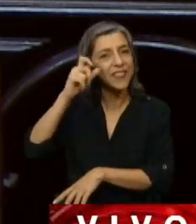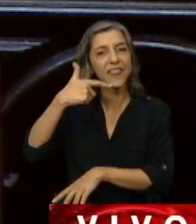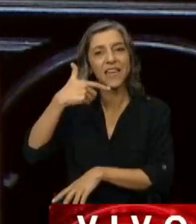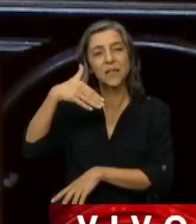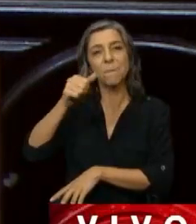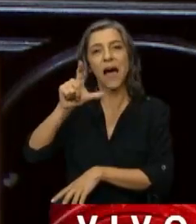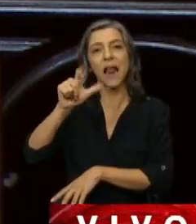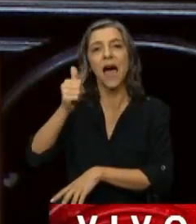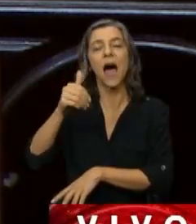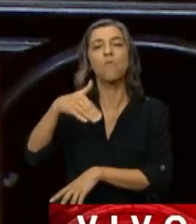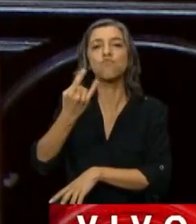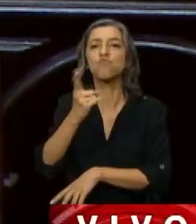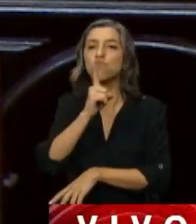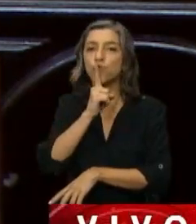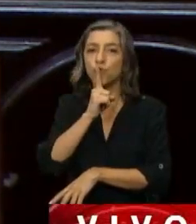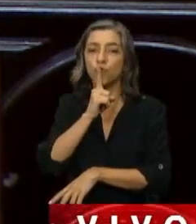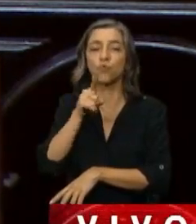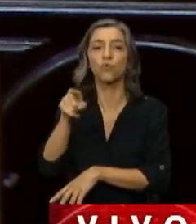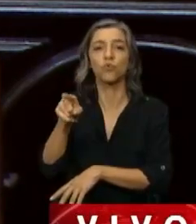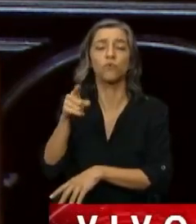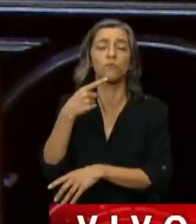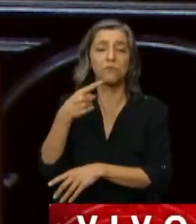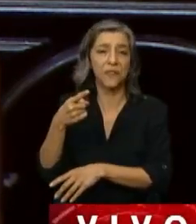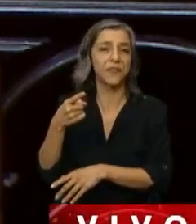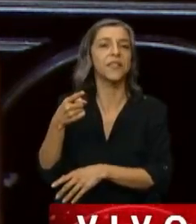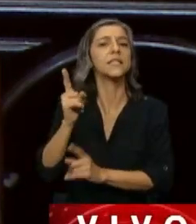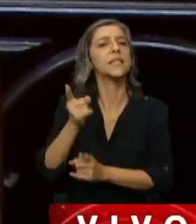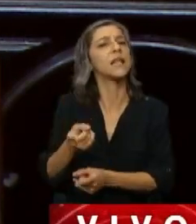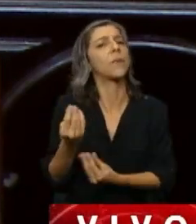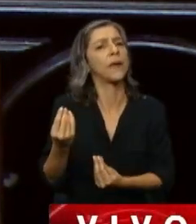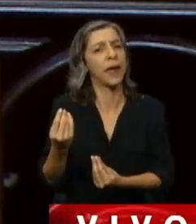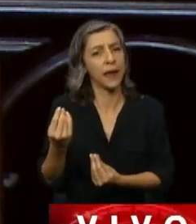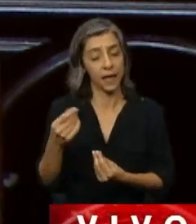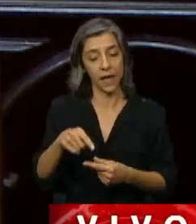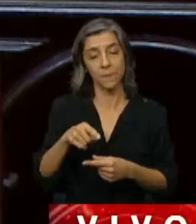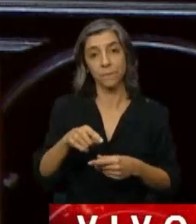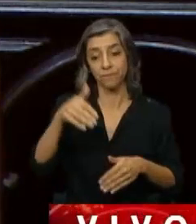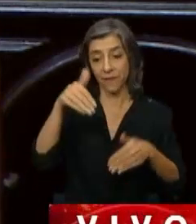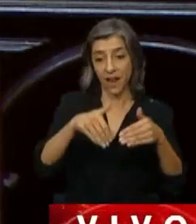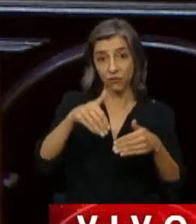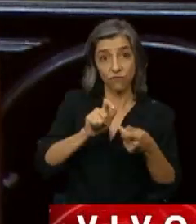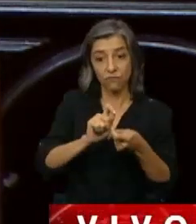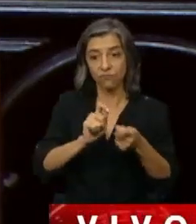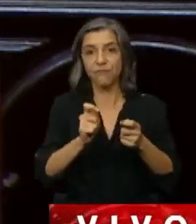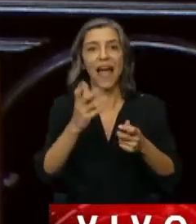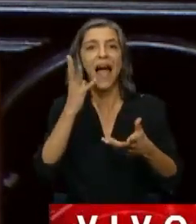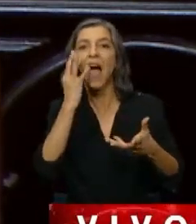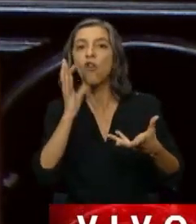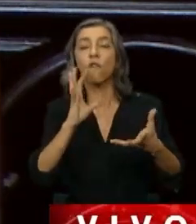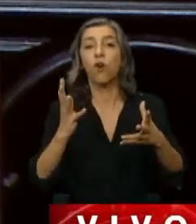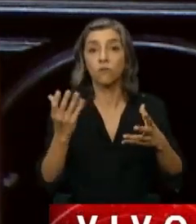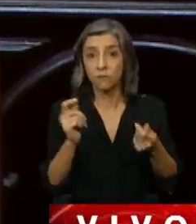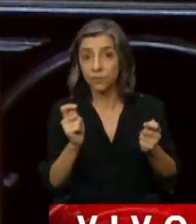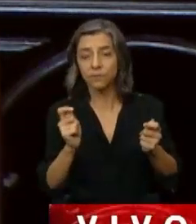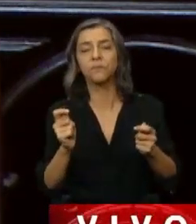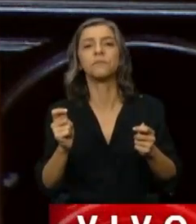Y además dice otra cosa: una reforma electoral nunca debe imponerse contra la oposición, ni